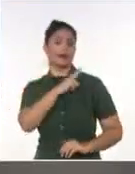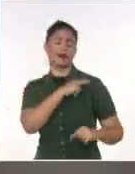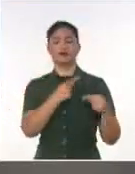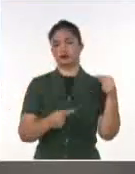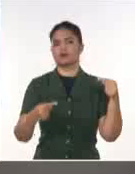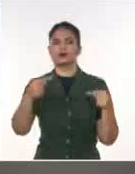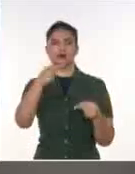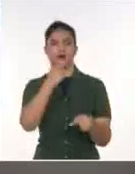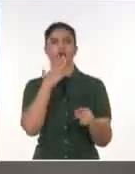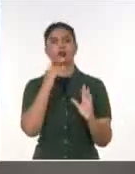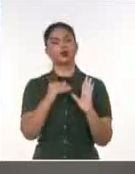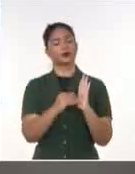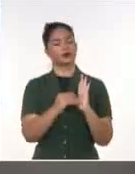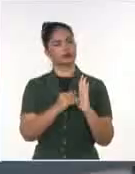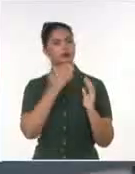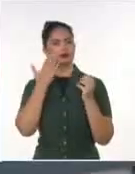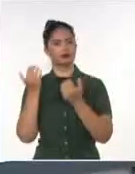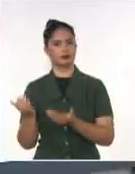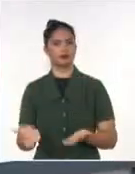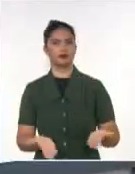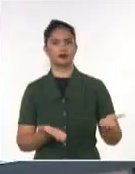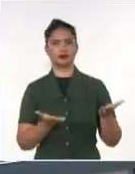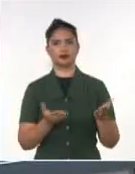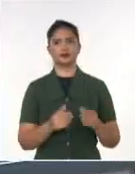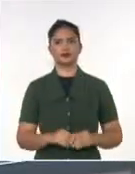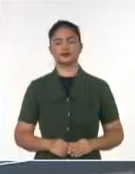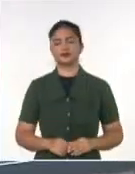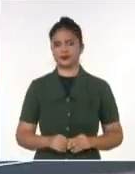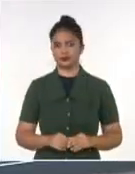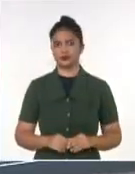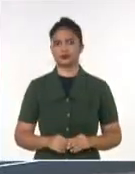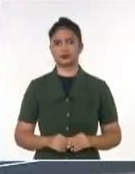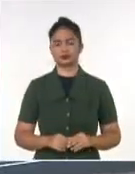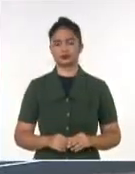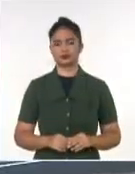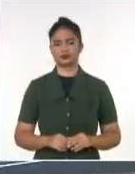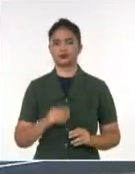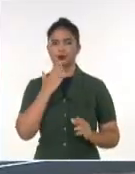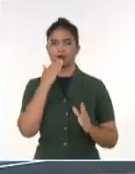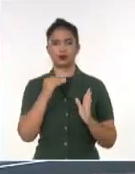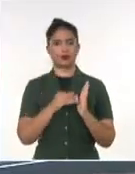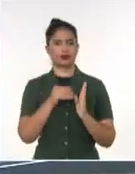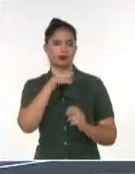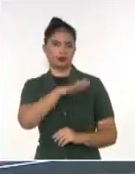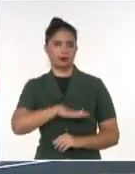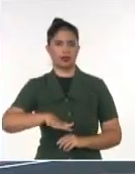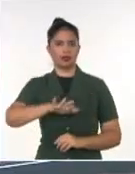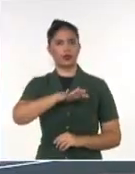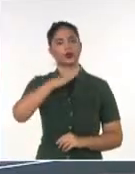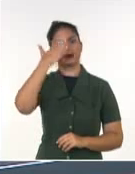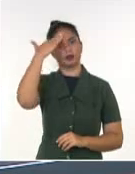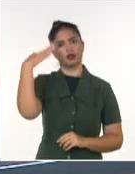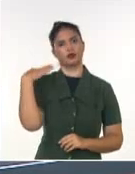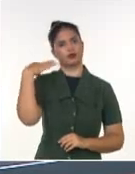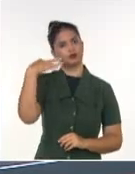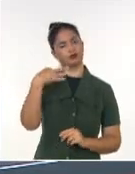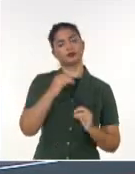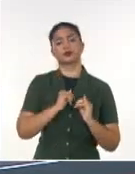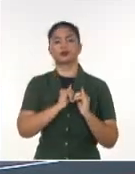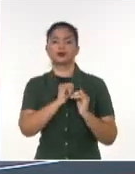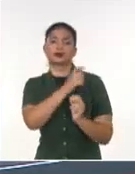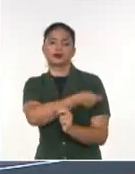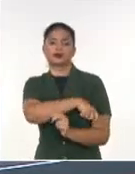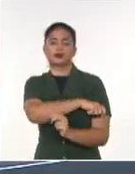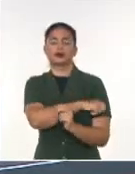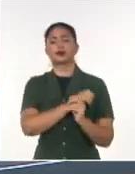nuestra emisión. Buenas tardes, Pablo. Buenas tardes también a los televidentes. Gracias por el espacio para poder informar a la población y compartir